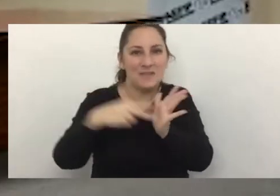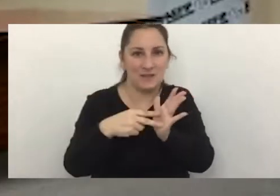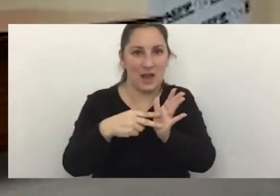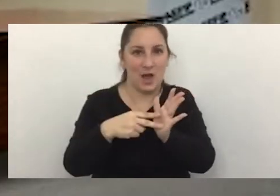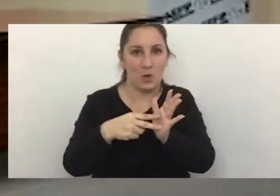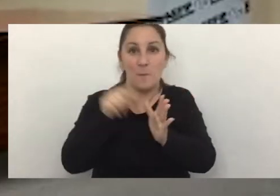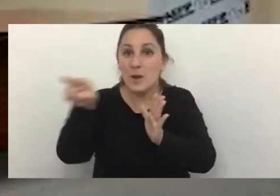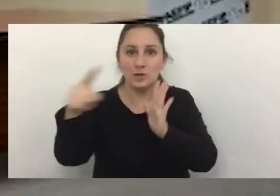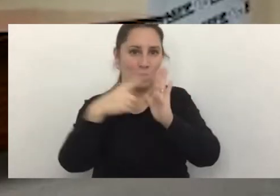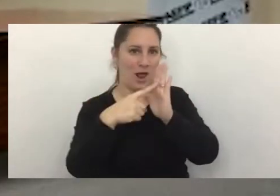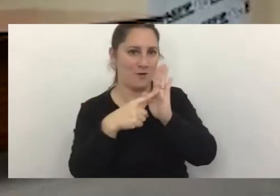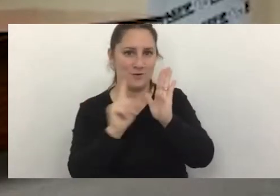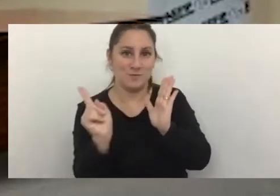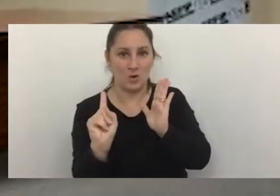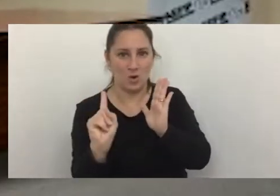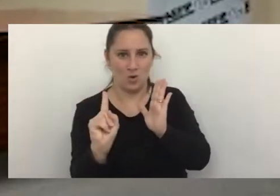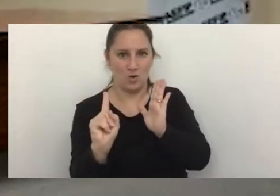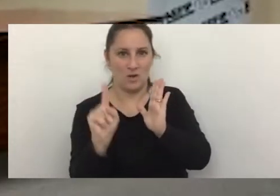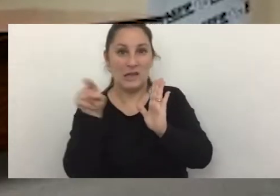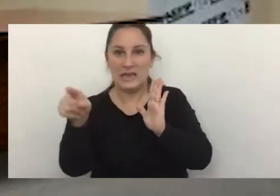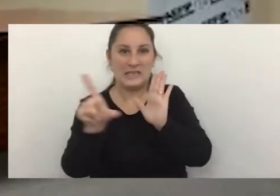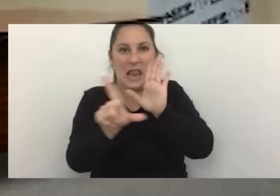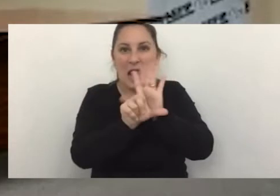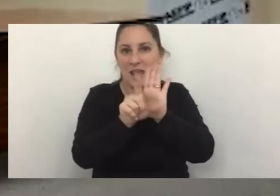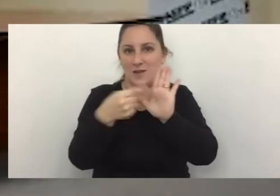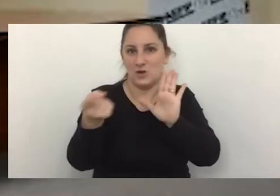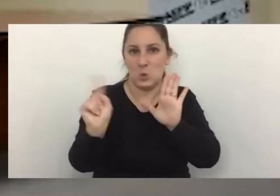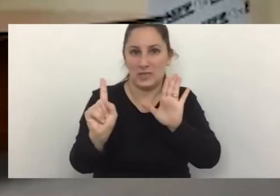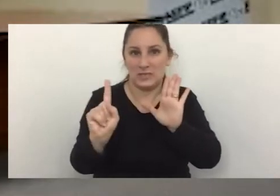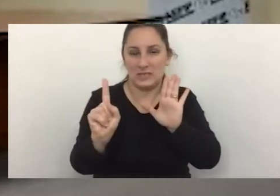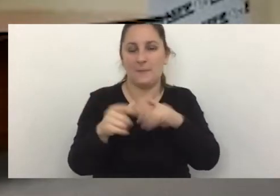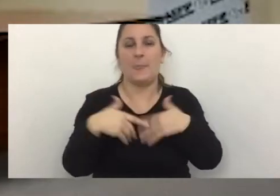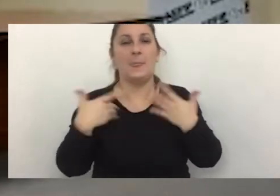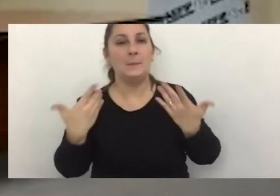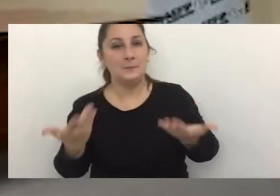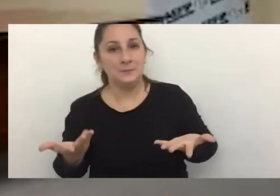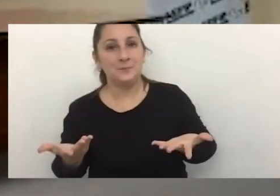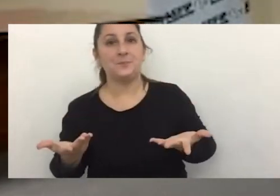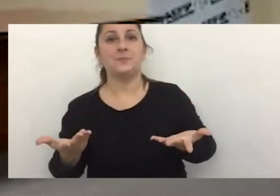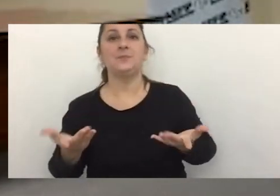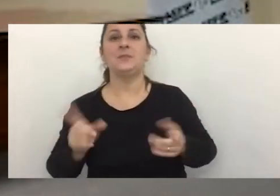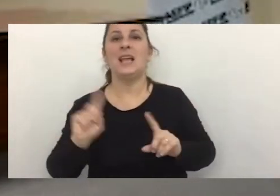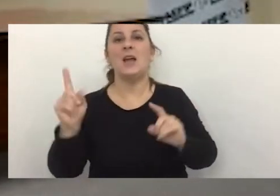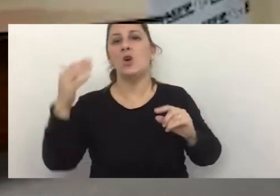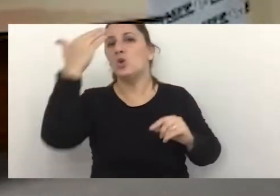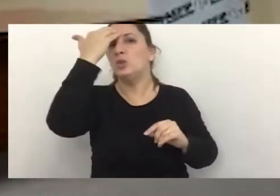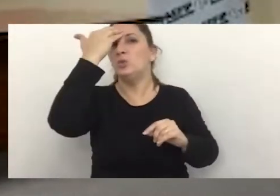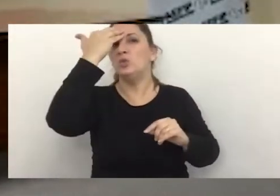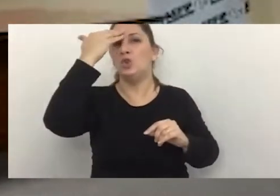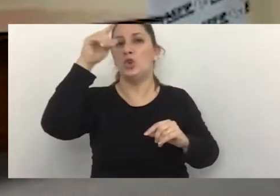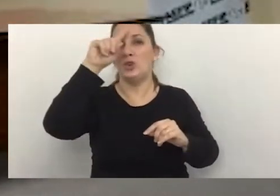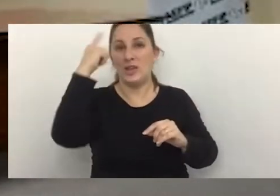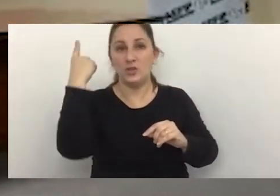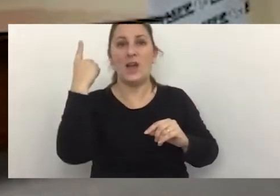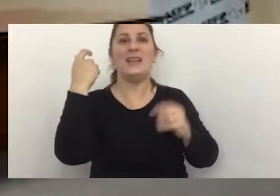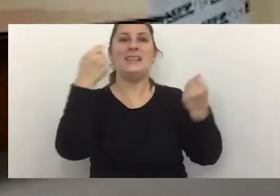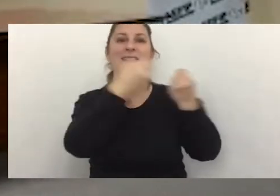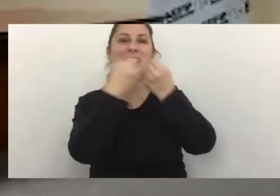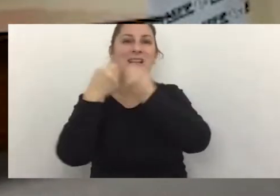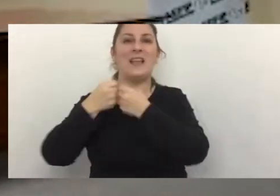esa no es la norma, esa no es la ley. Pero tampoco es la Constitución Nacional y los tratados internacionales de derechos